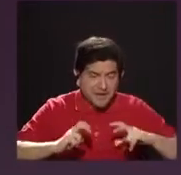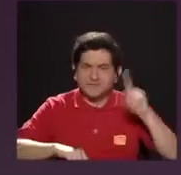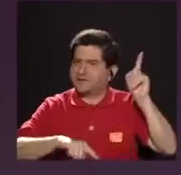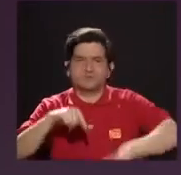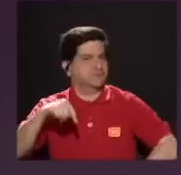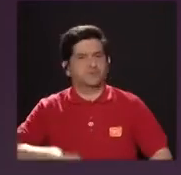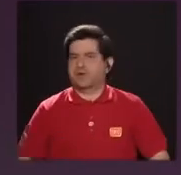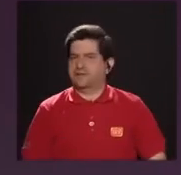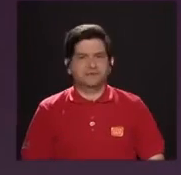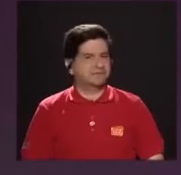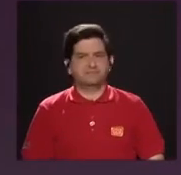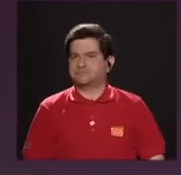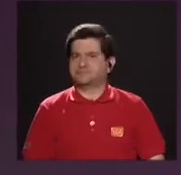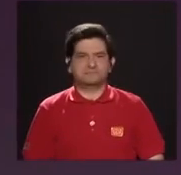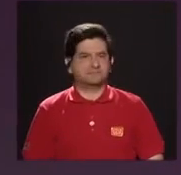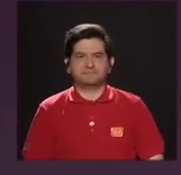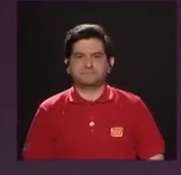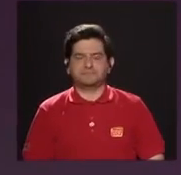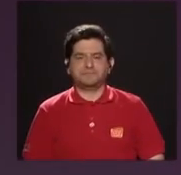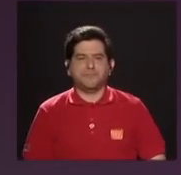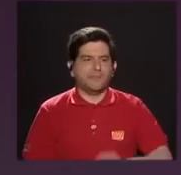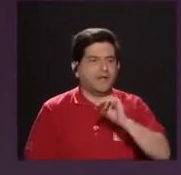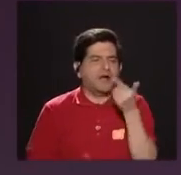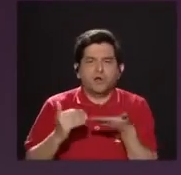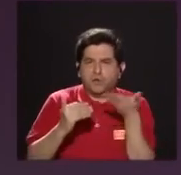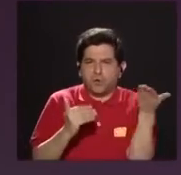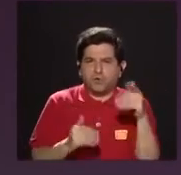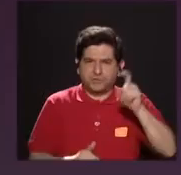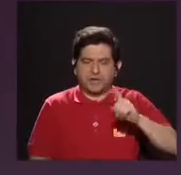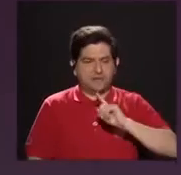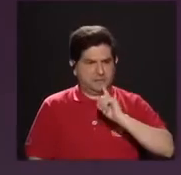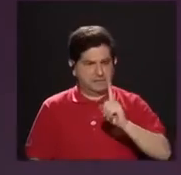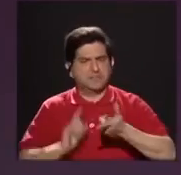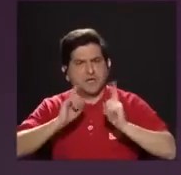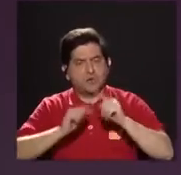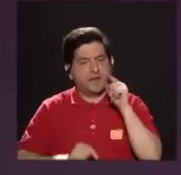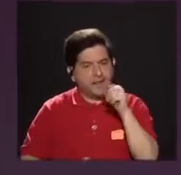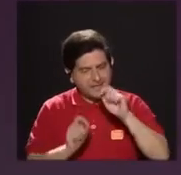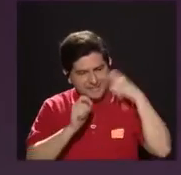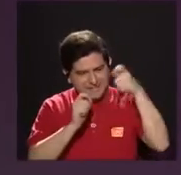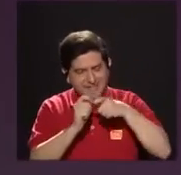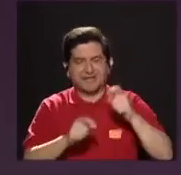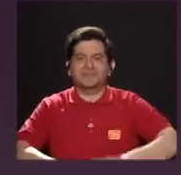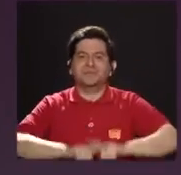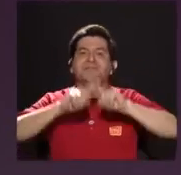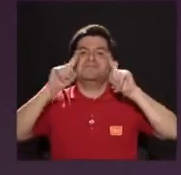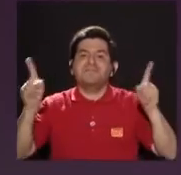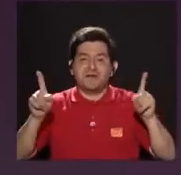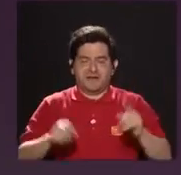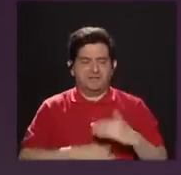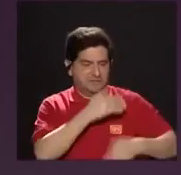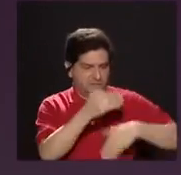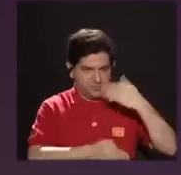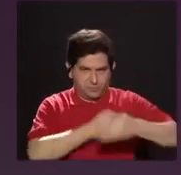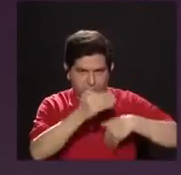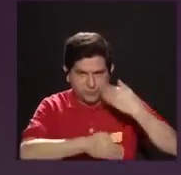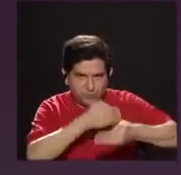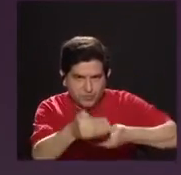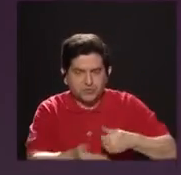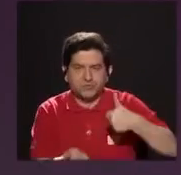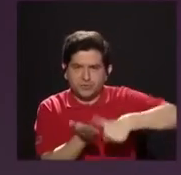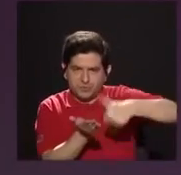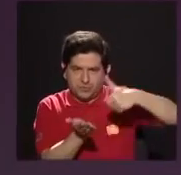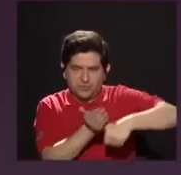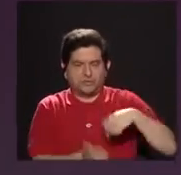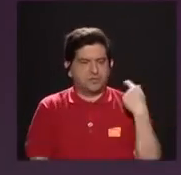es posible. Entonces, otro elemento que hay que rescatar es justamente ese. La diferenciación de los procesos